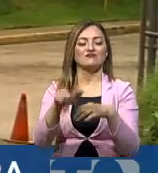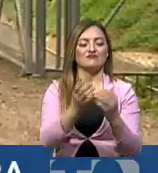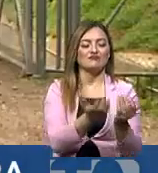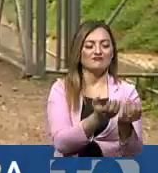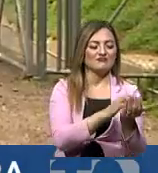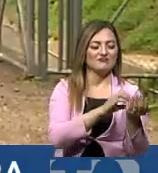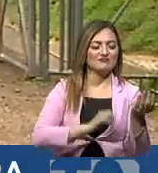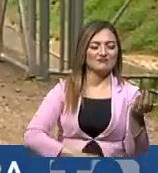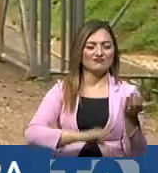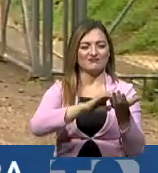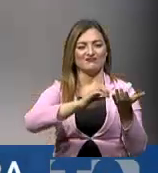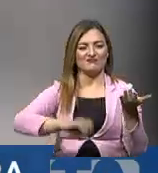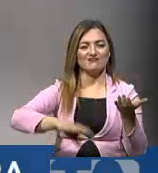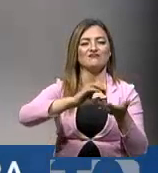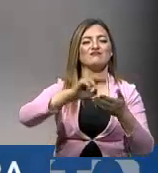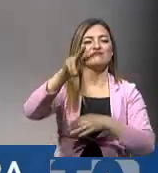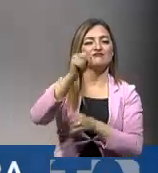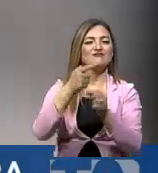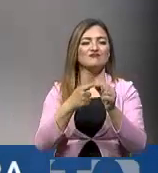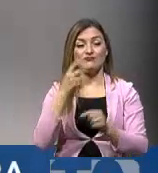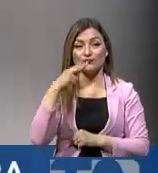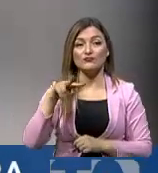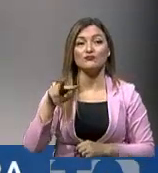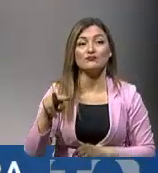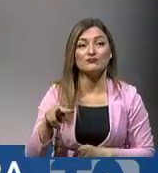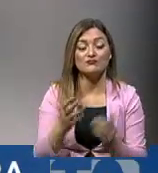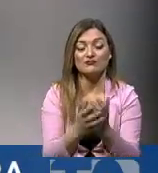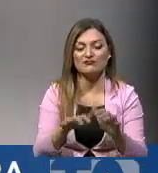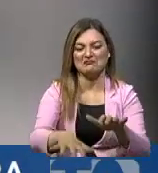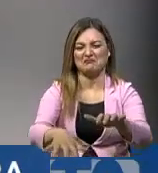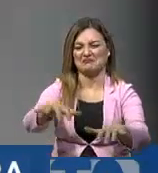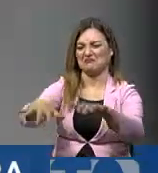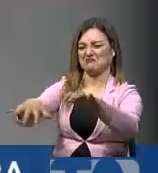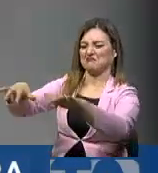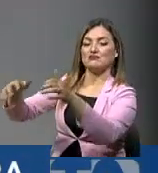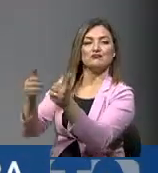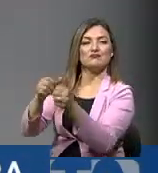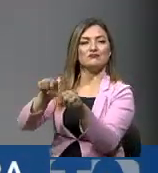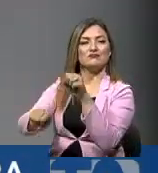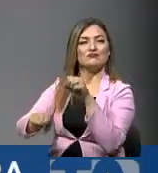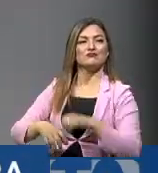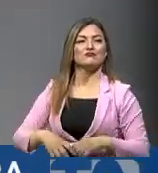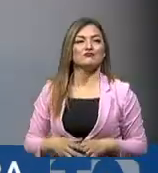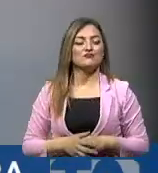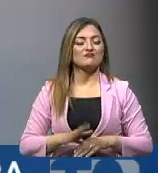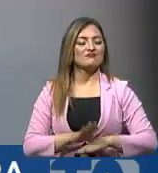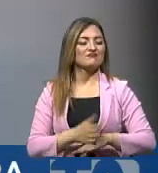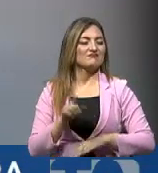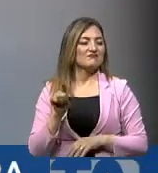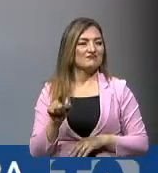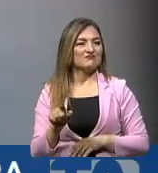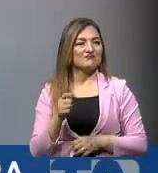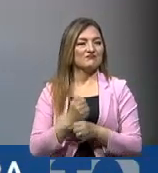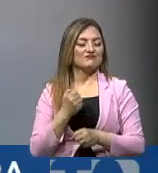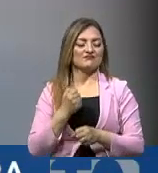ubicado en el norte de quito allí se observa la cantidad de basura acumulada y maquinaria dañada esto provoca que ellos